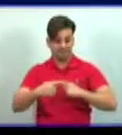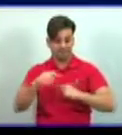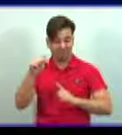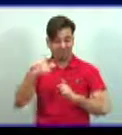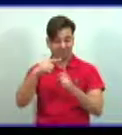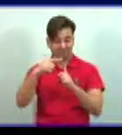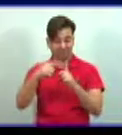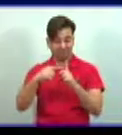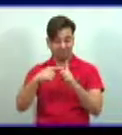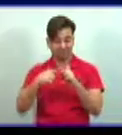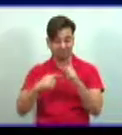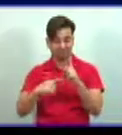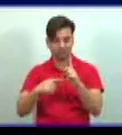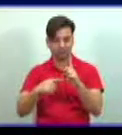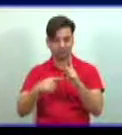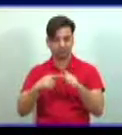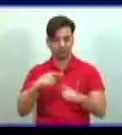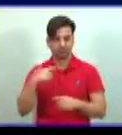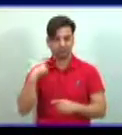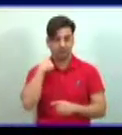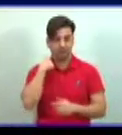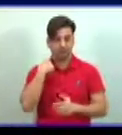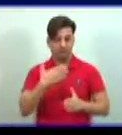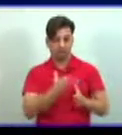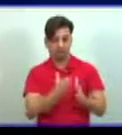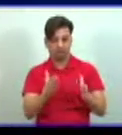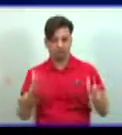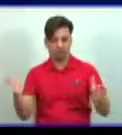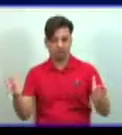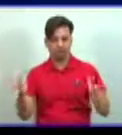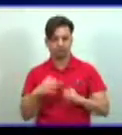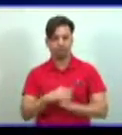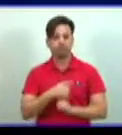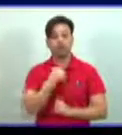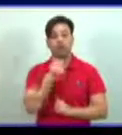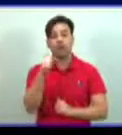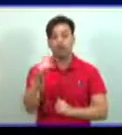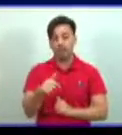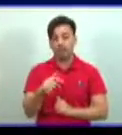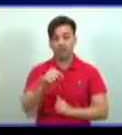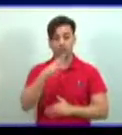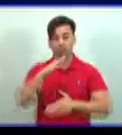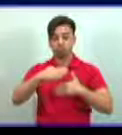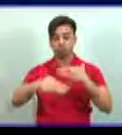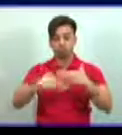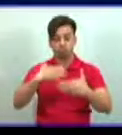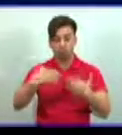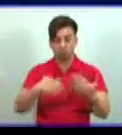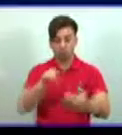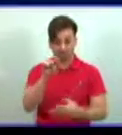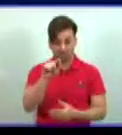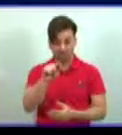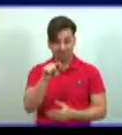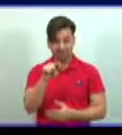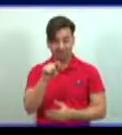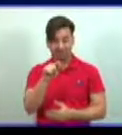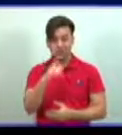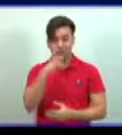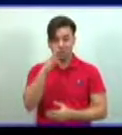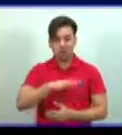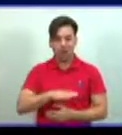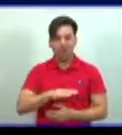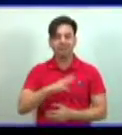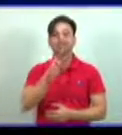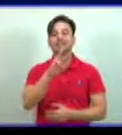el año. Si este efecto no sucediera, serían 33 grados Celsius aún más bajas.